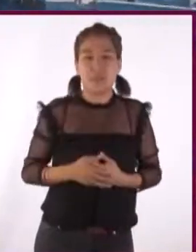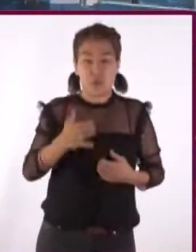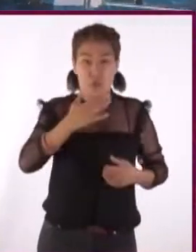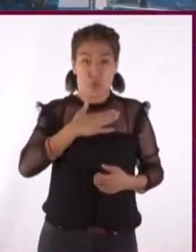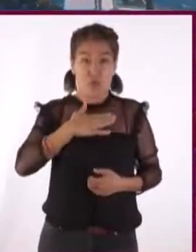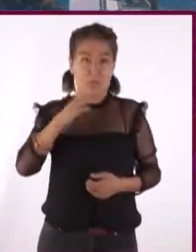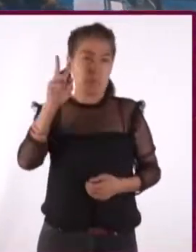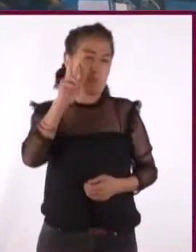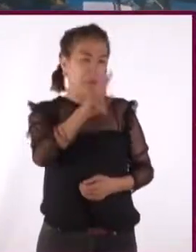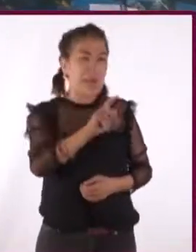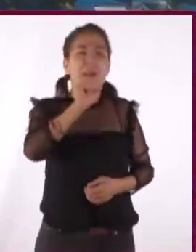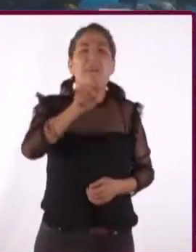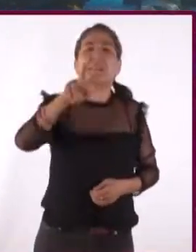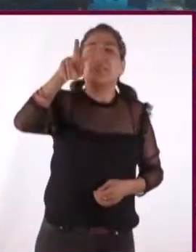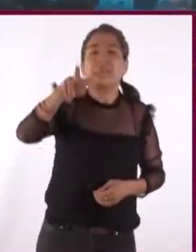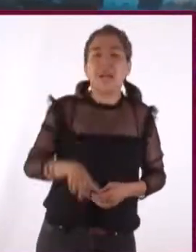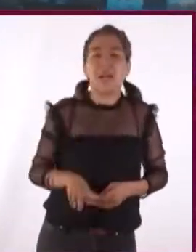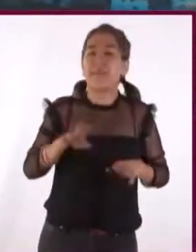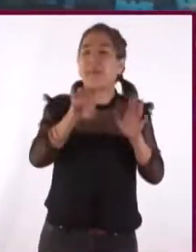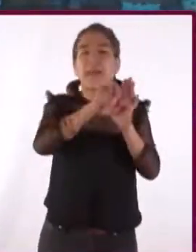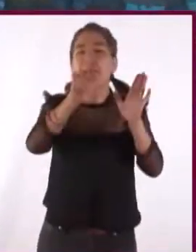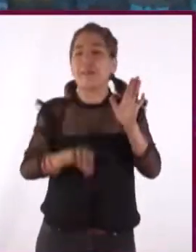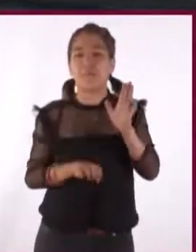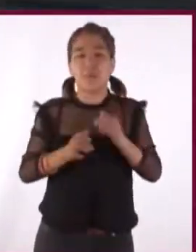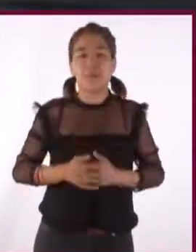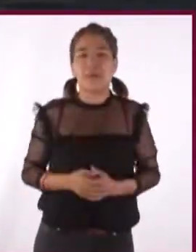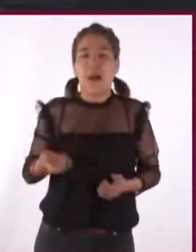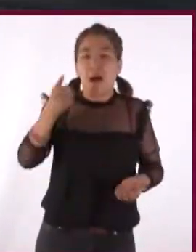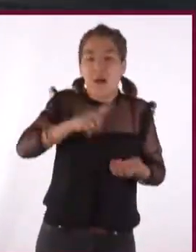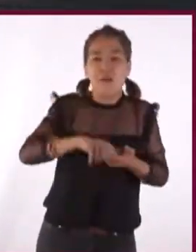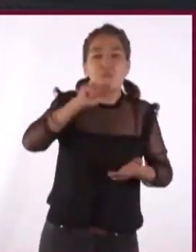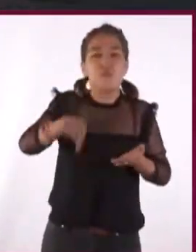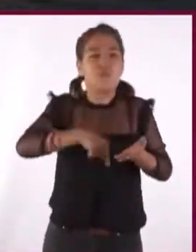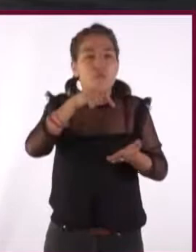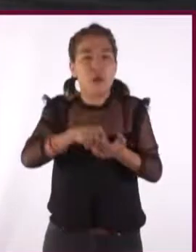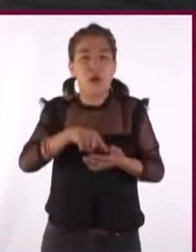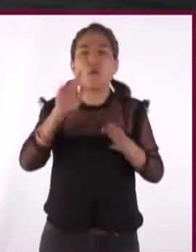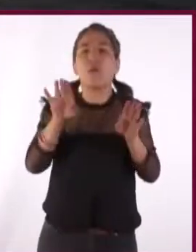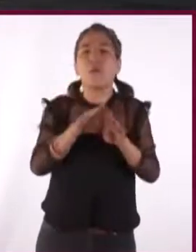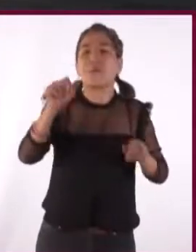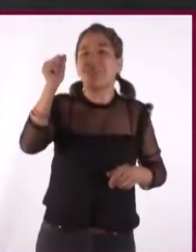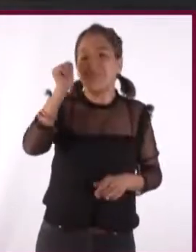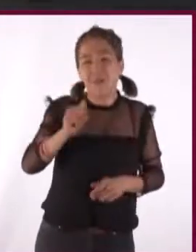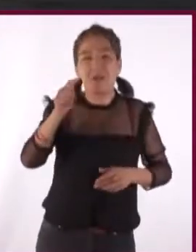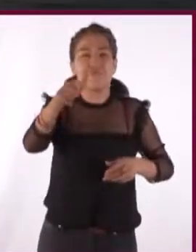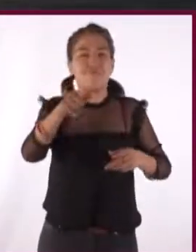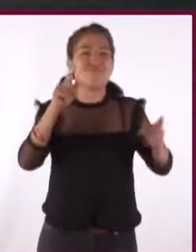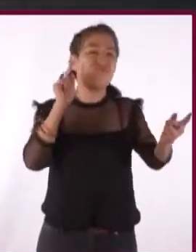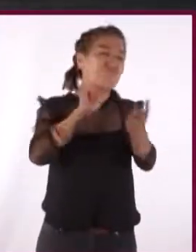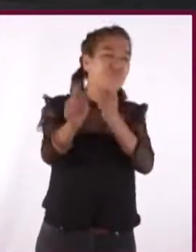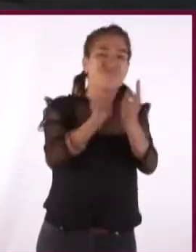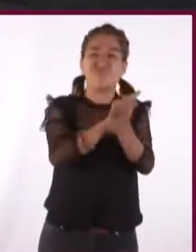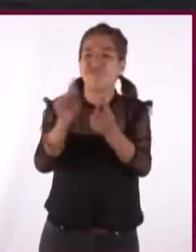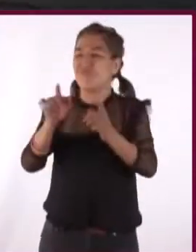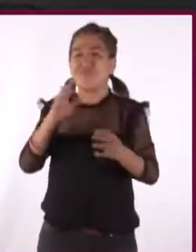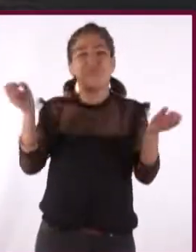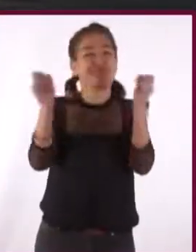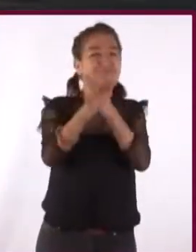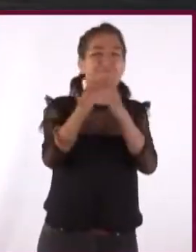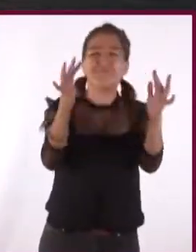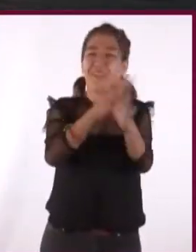que la realidad es aquello o aquel espacio donde nos desenvolvemos cotidianamente,